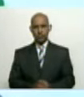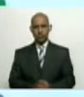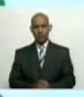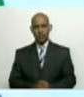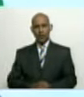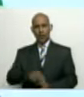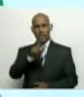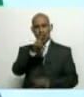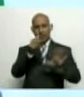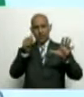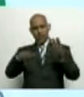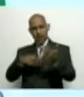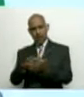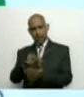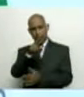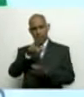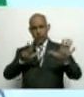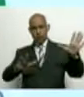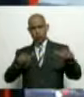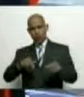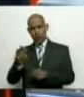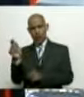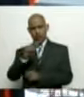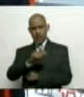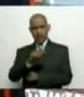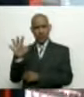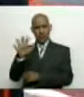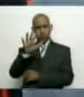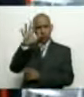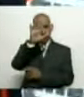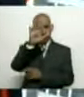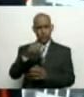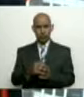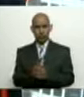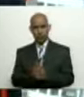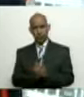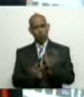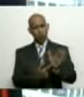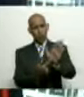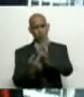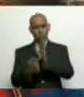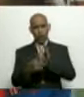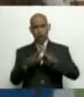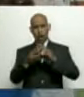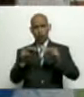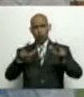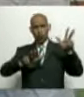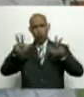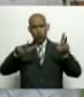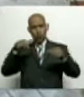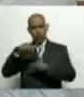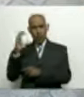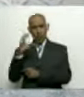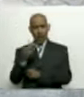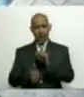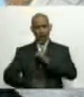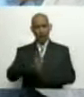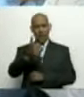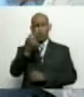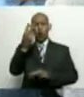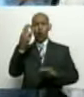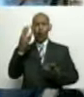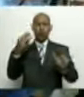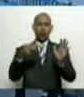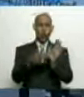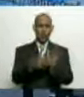Del 26 al 28 de este mes, el Guarayra Repano es epicentro para mostrar las maravillas turísticas de Caracas, donde más de 8.000 personas han